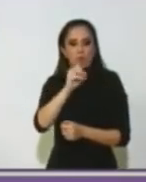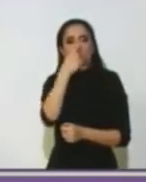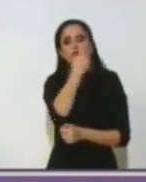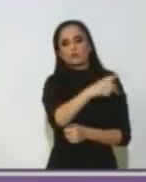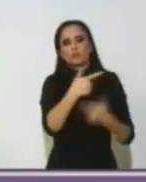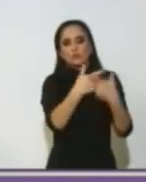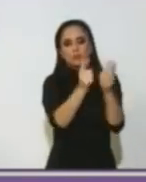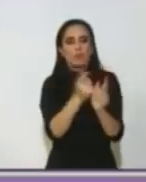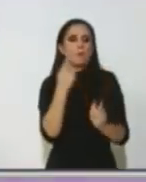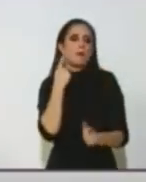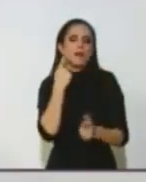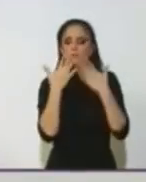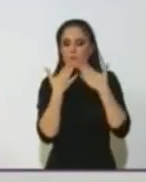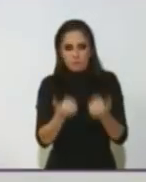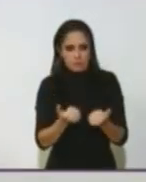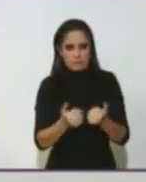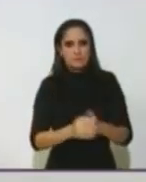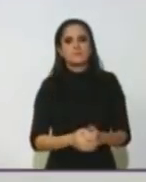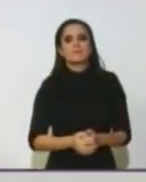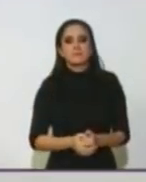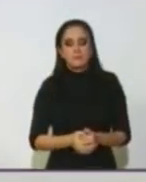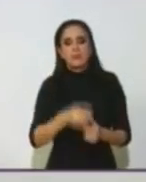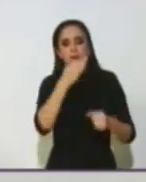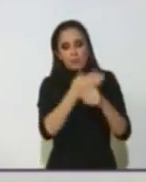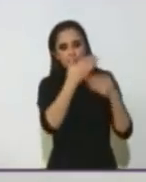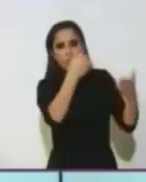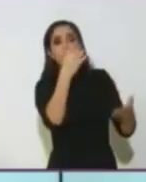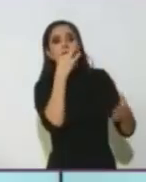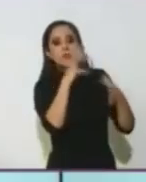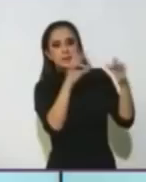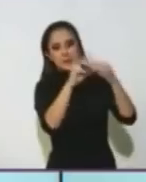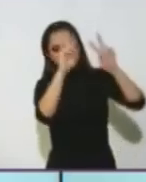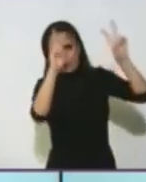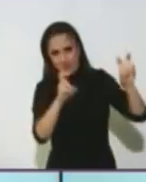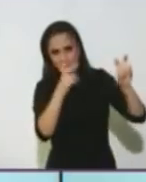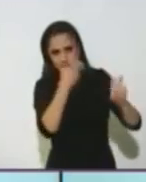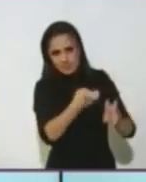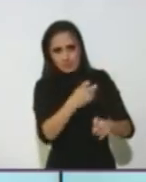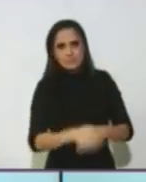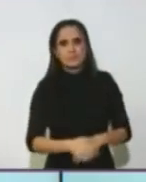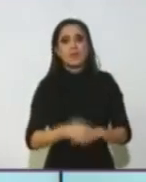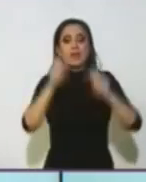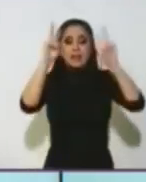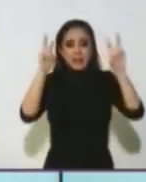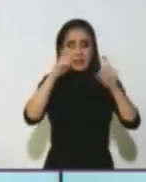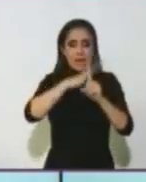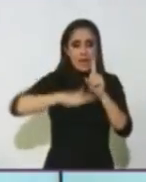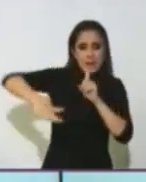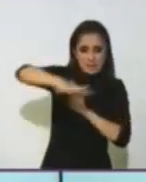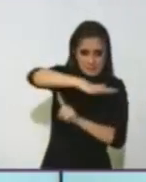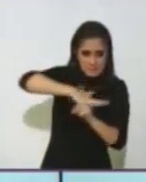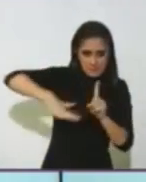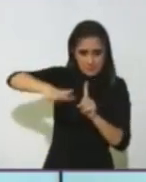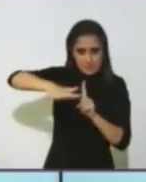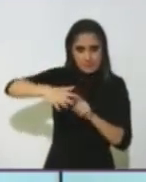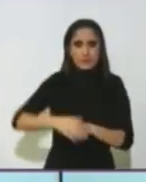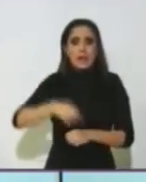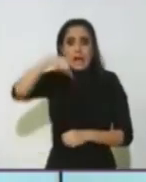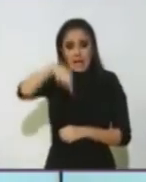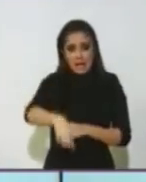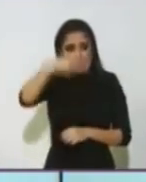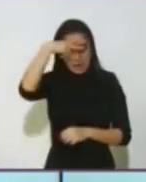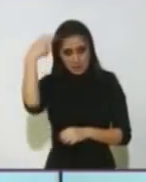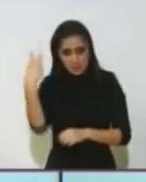tiene un minuto para abrir el tema adelante y candidato en materia del medio ambiente hoy en méxico